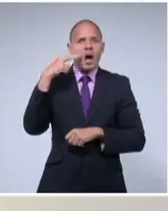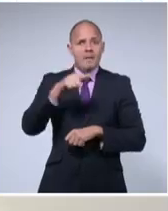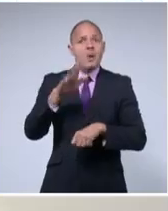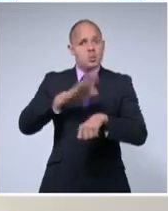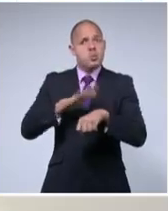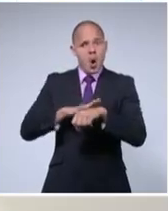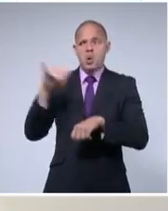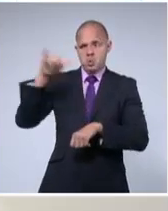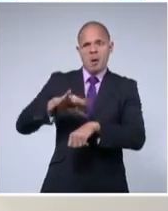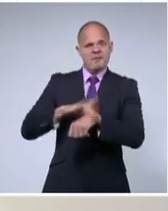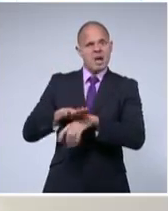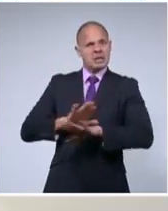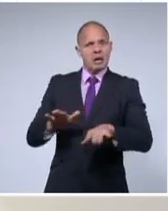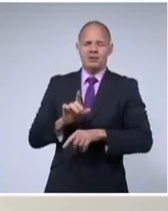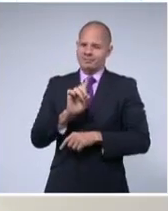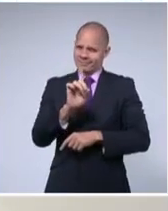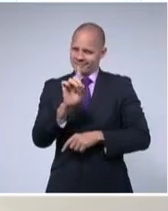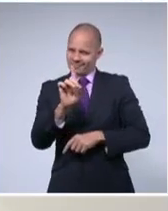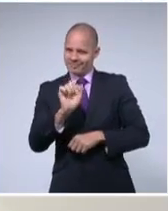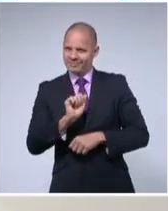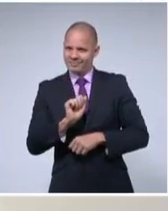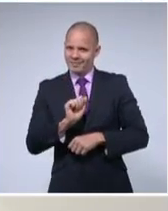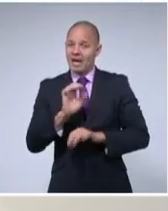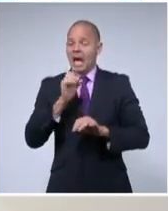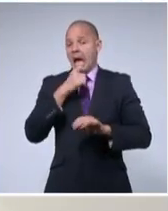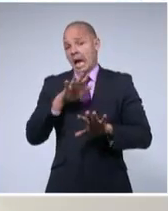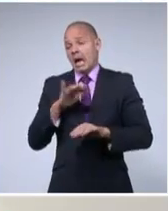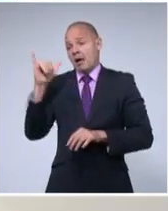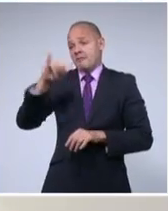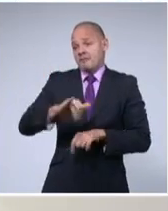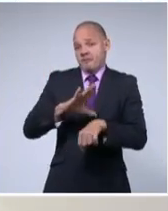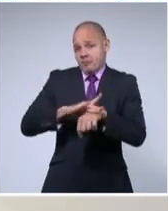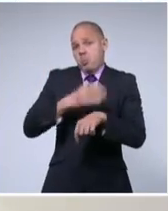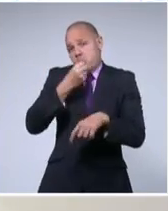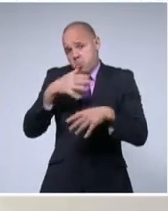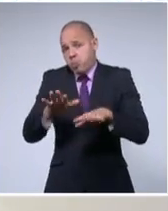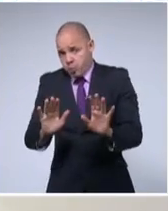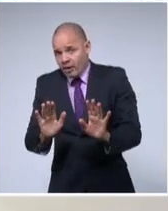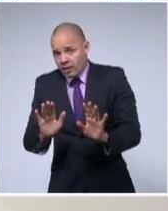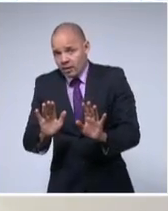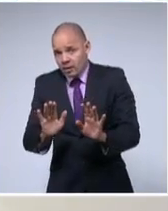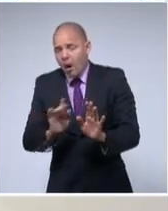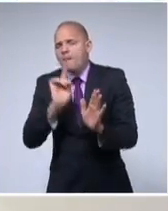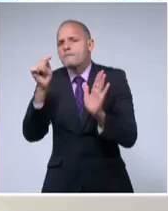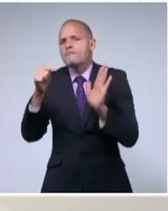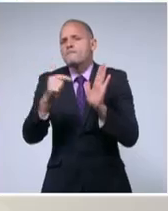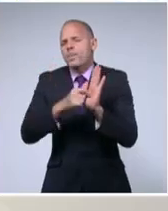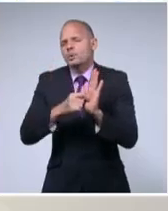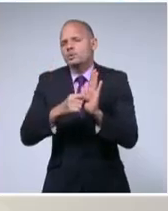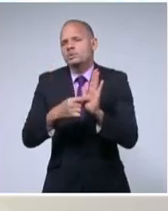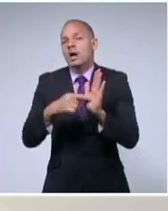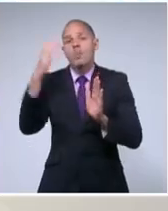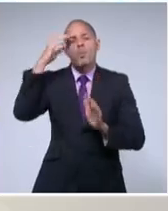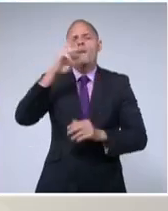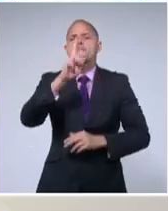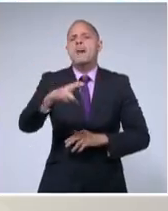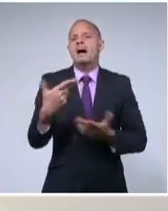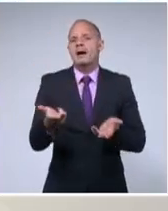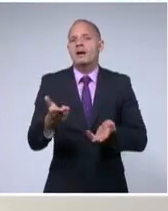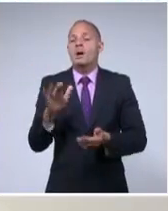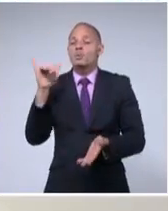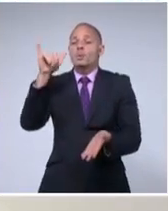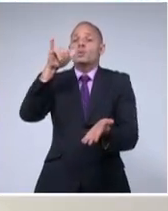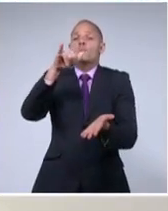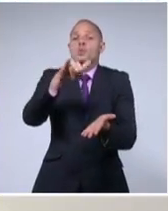que vayan. Lo lamentable es que esto último no siempre se cumple. Fiestas en la casa o fuera de ella, visitas a